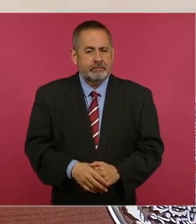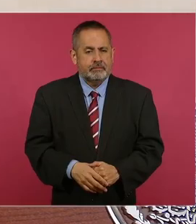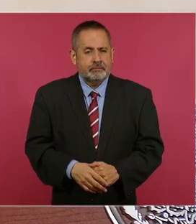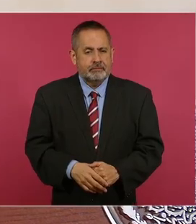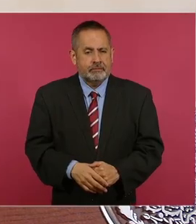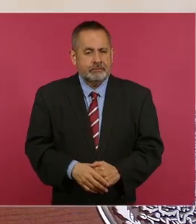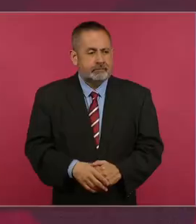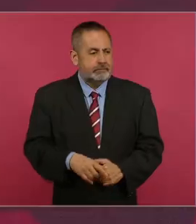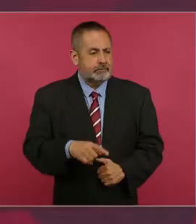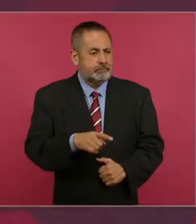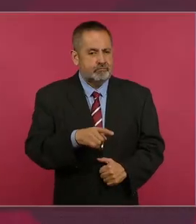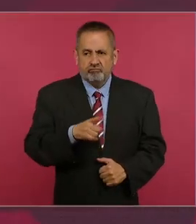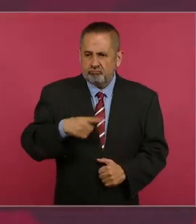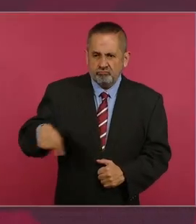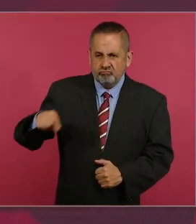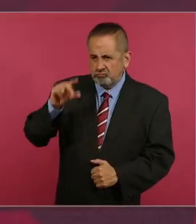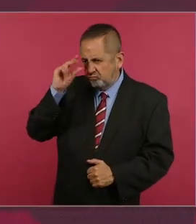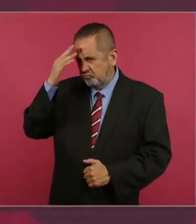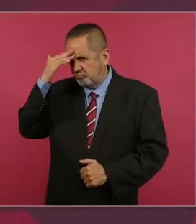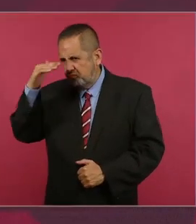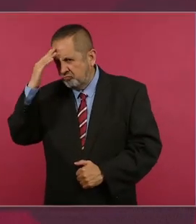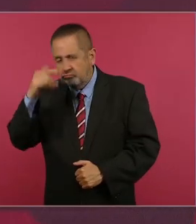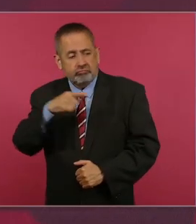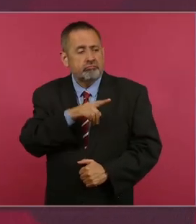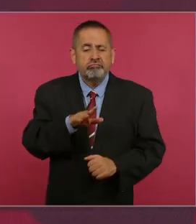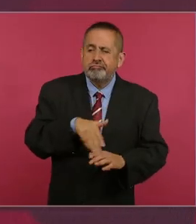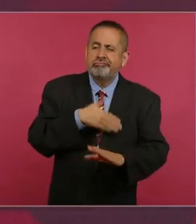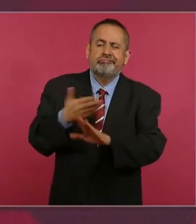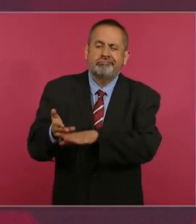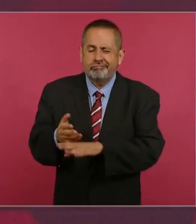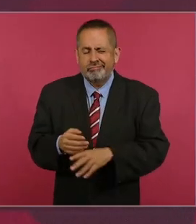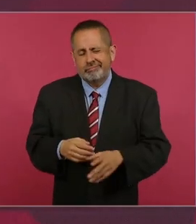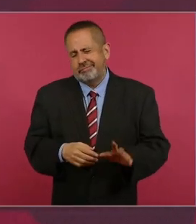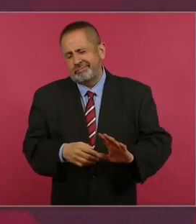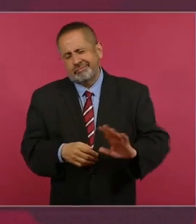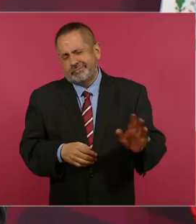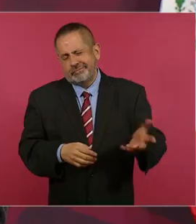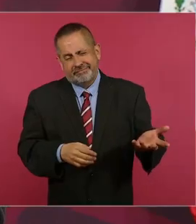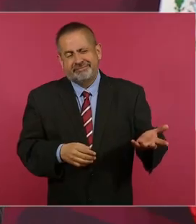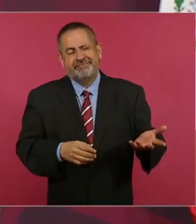la inteligencia de los mexicanos.